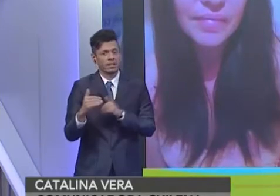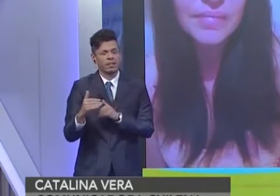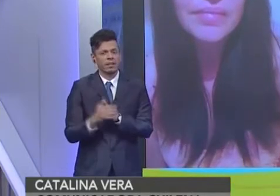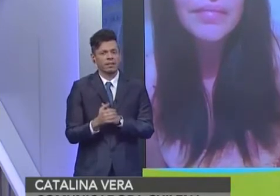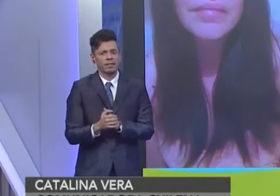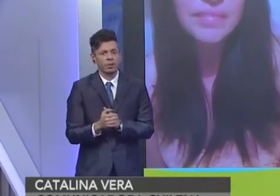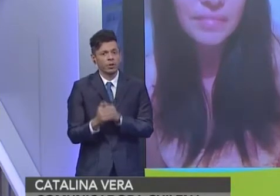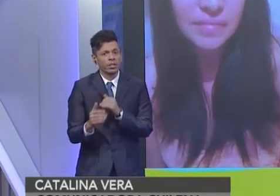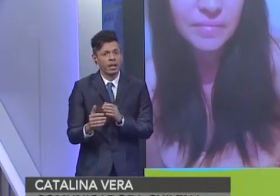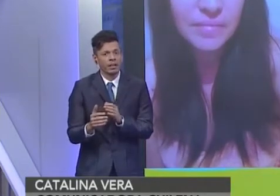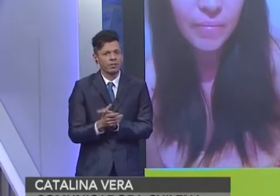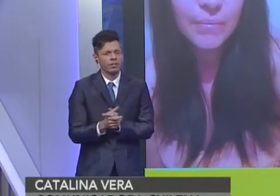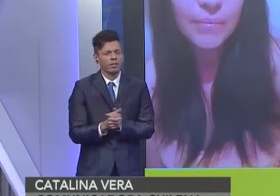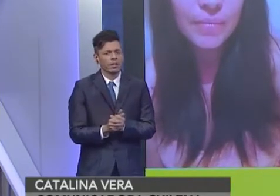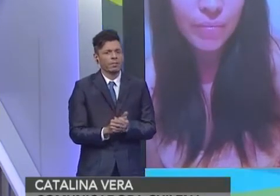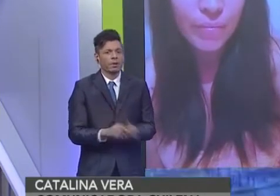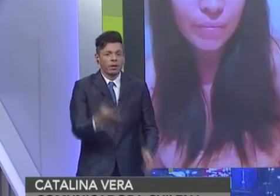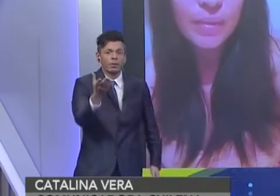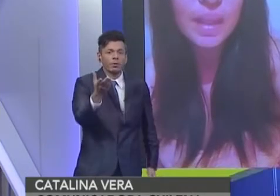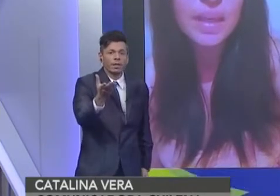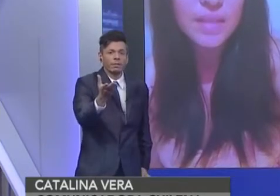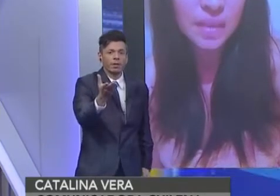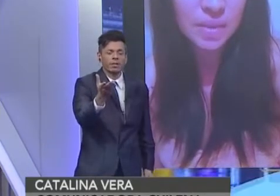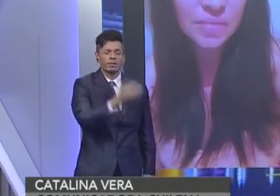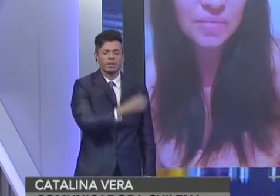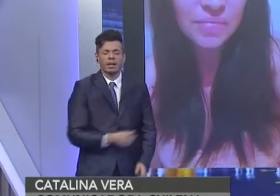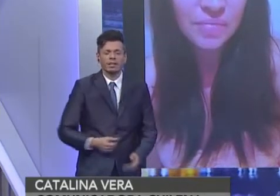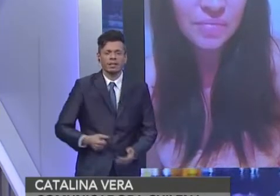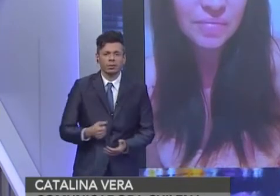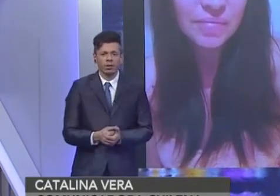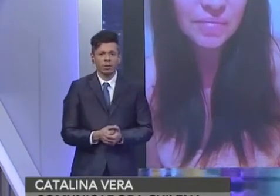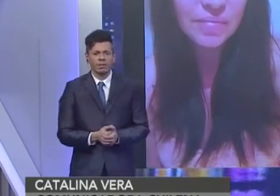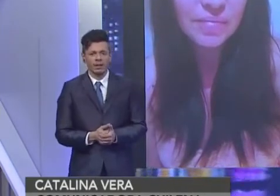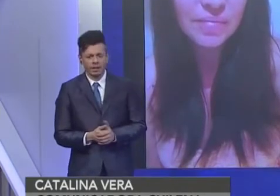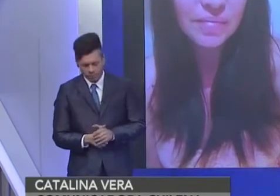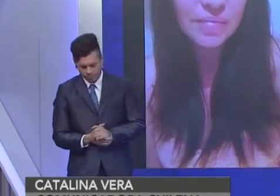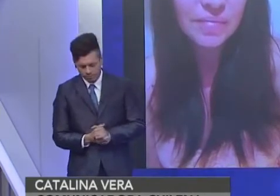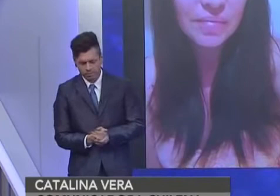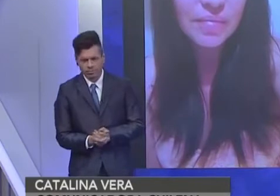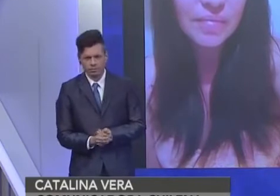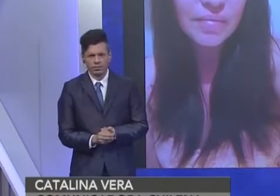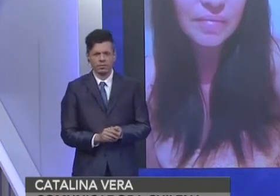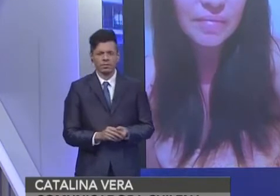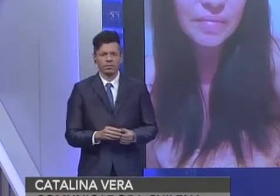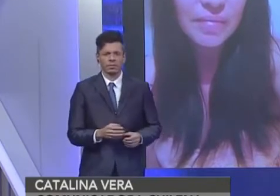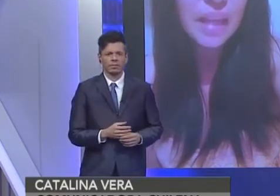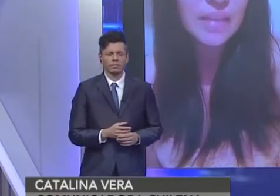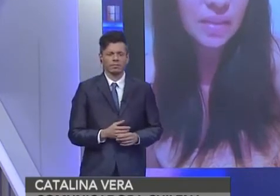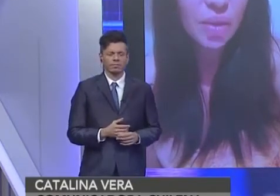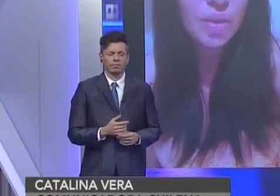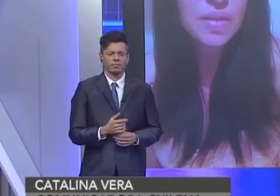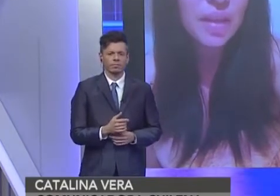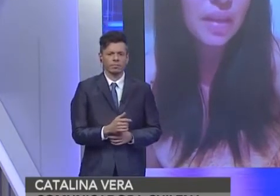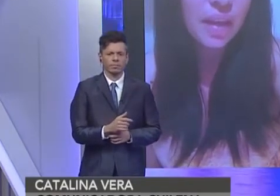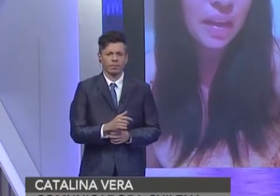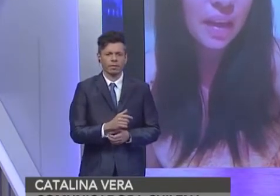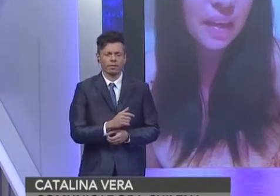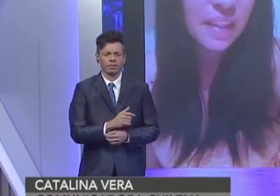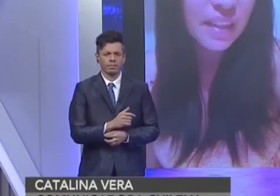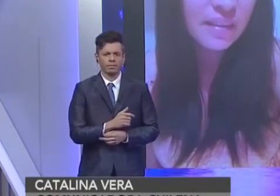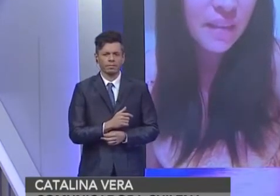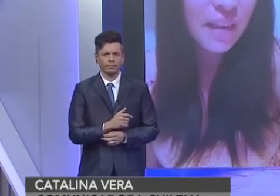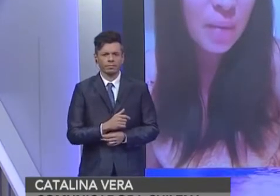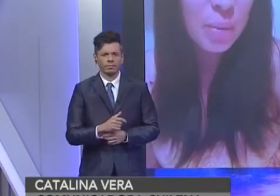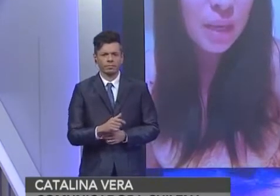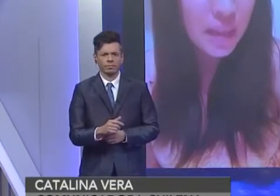entrar en esa lista de prioridades, ¿no? Pero me gustaría escucharla, Cata, sobre lo que planteabas, Caro. Exacto. Sí, la gente